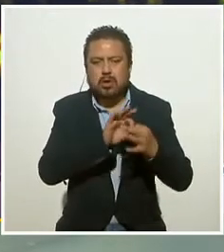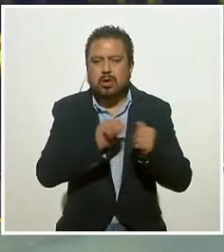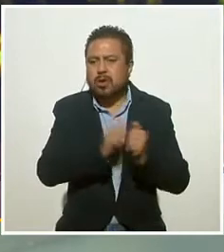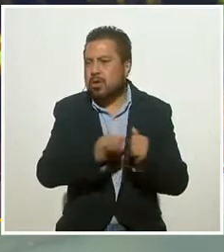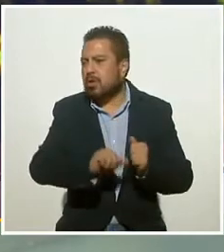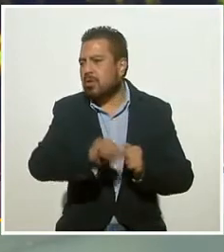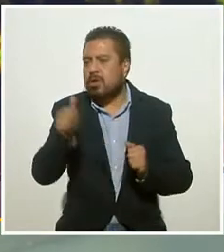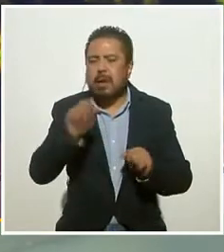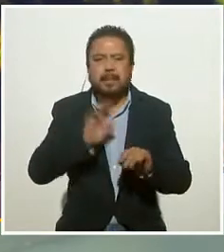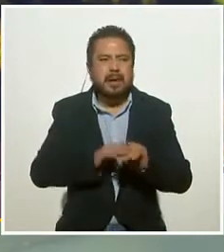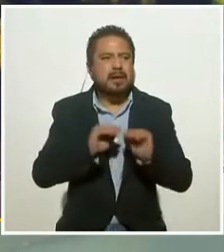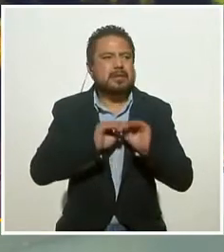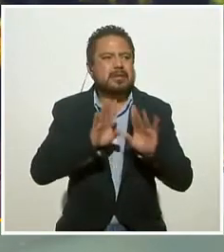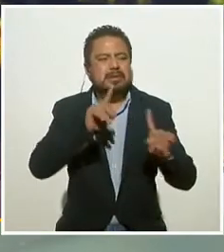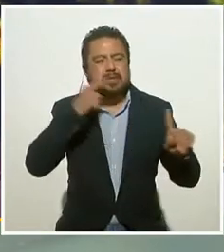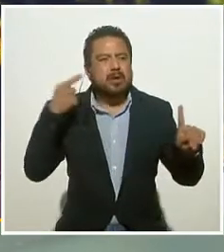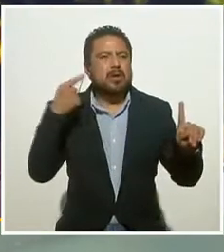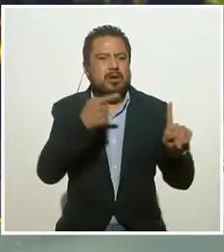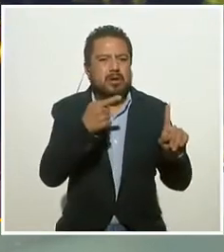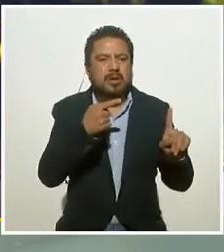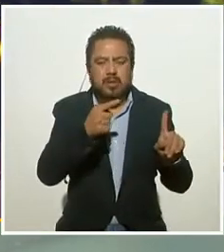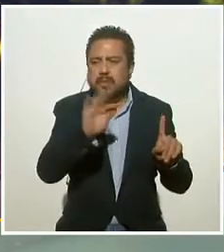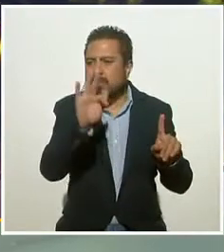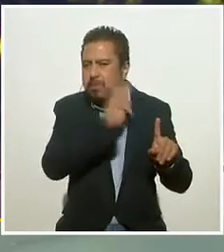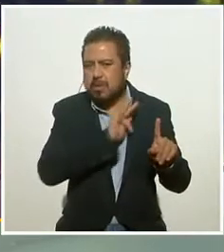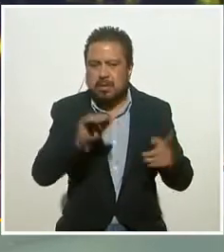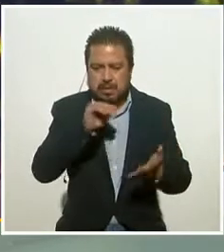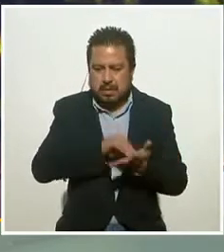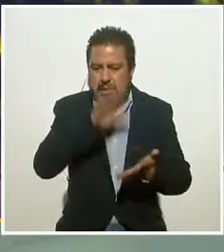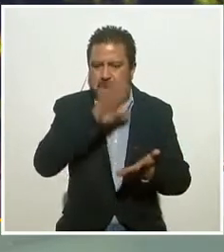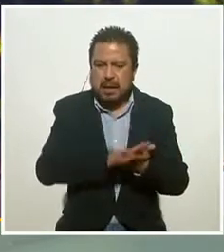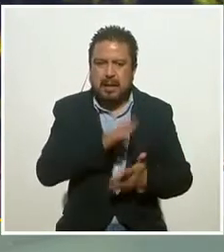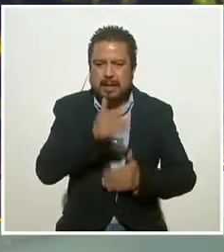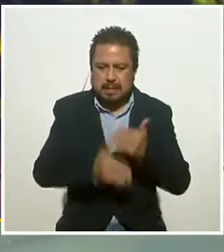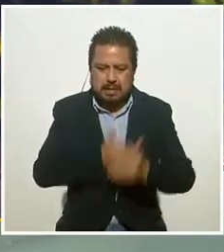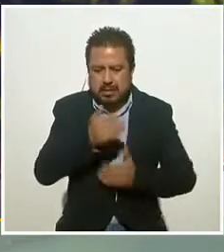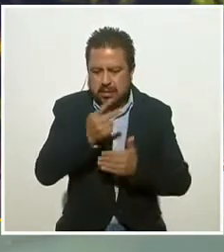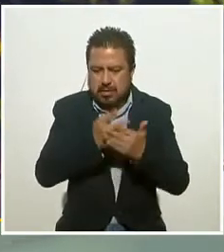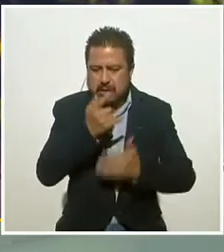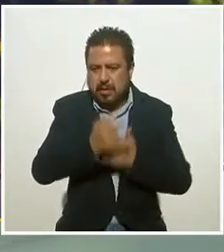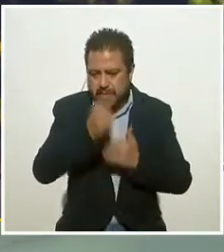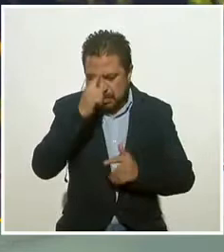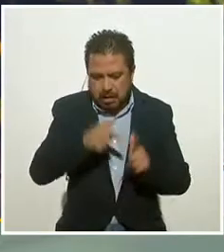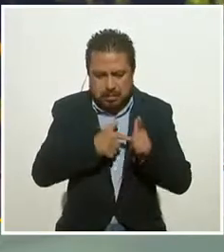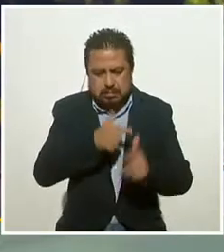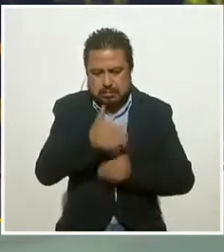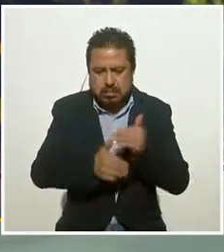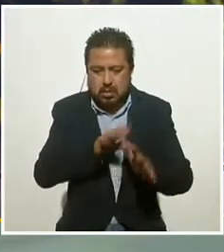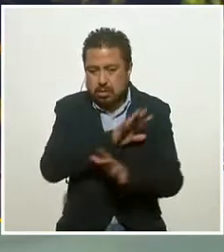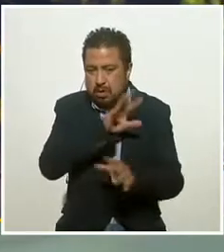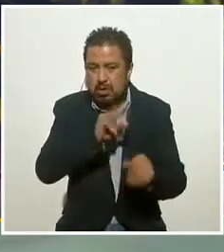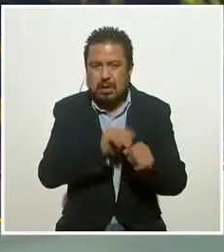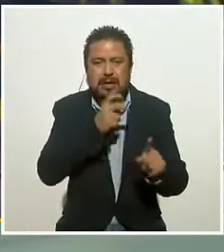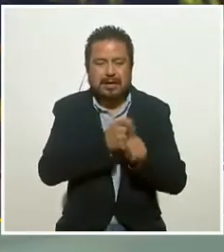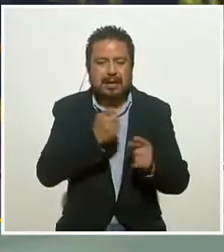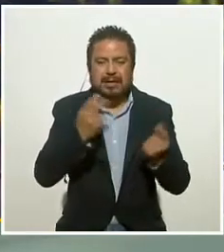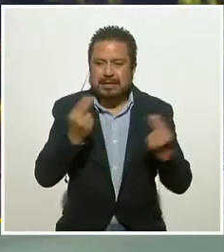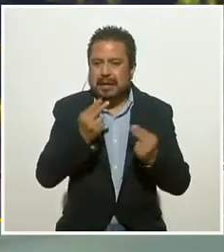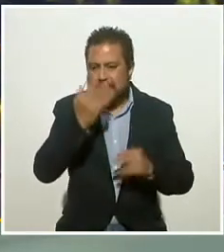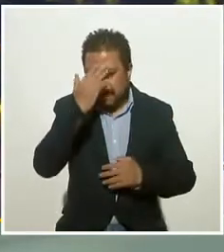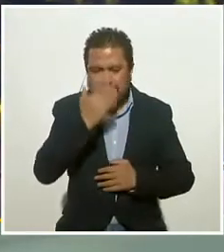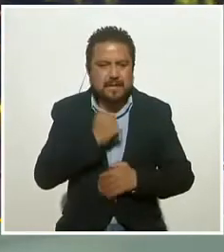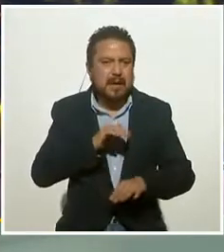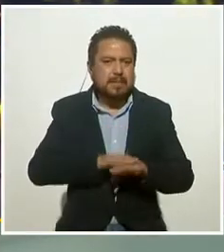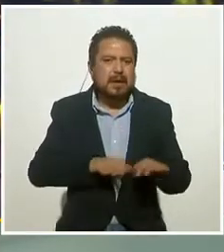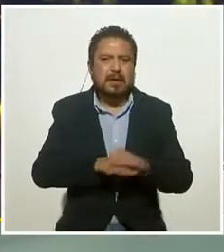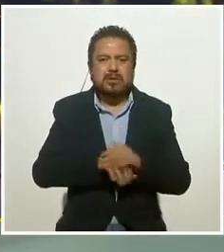otros, tener claras nuestras metas, poder establecer planes para seguirlas y todo esto requiere habilidades más básicas que son